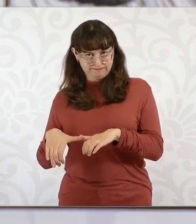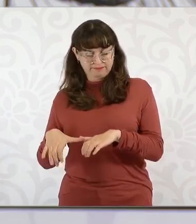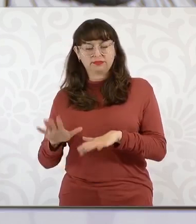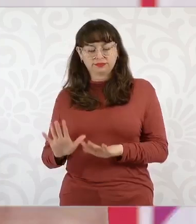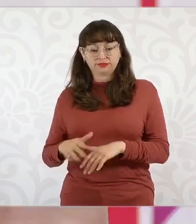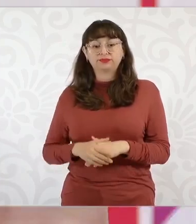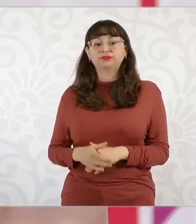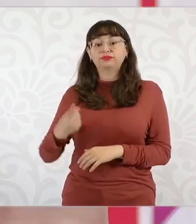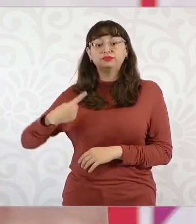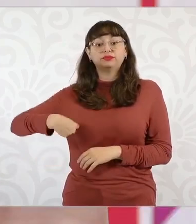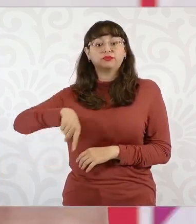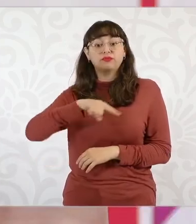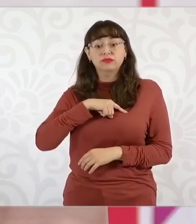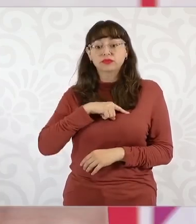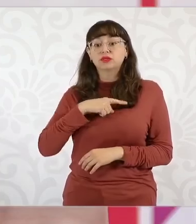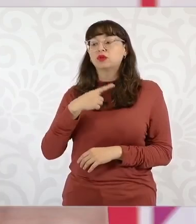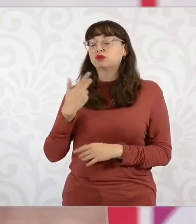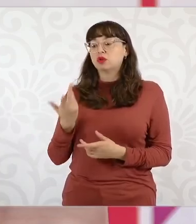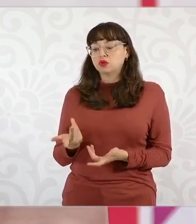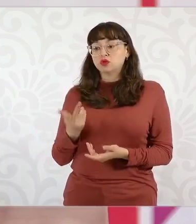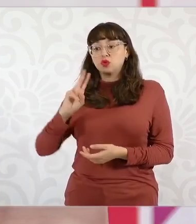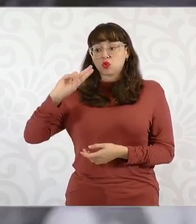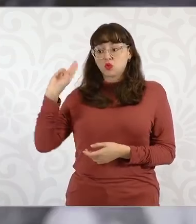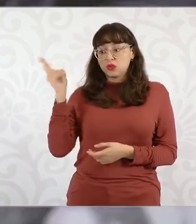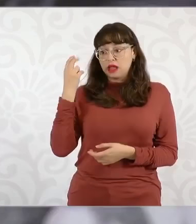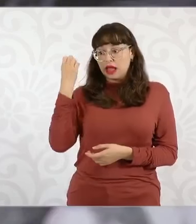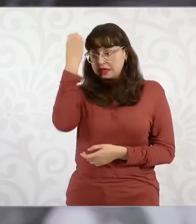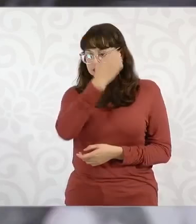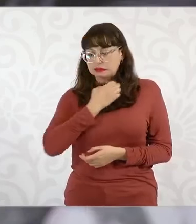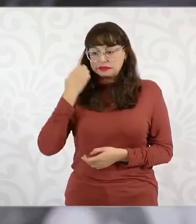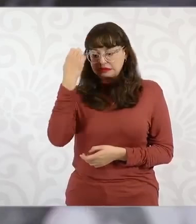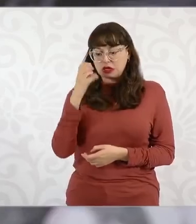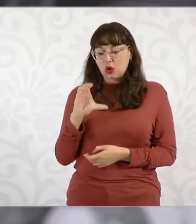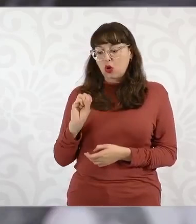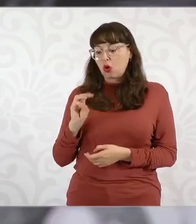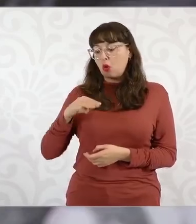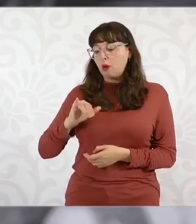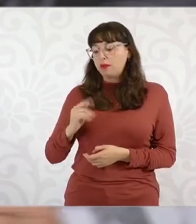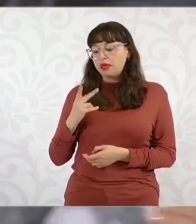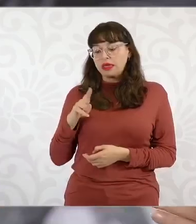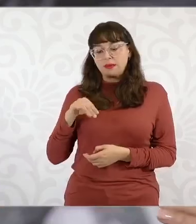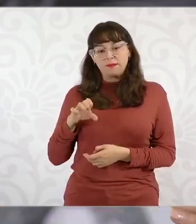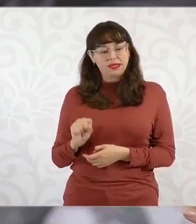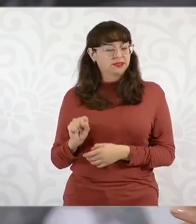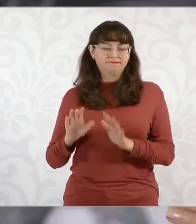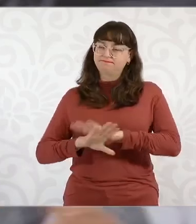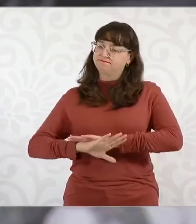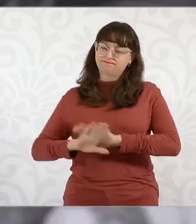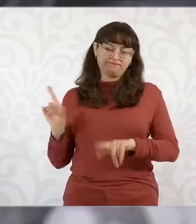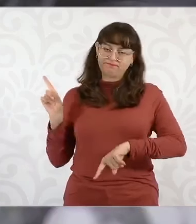de que se hiciera el famoso examen del Comipems, quitamos el examen del Comipems y abrimos una